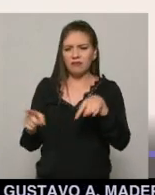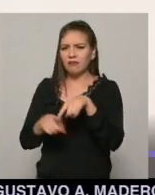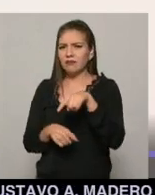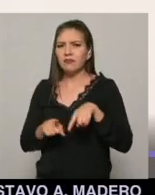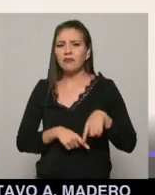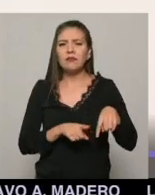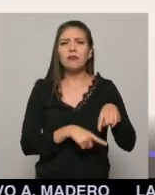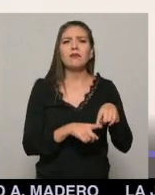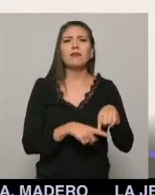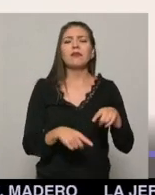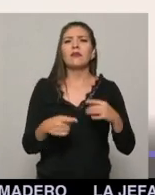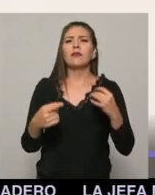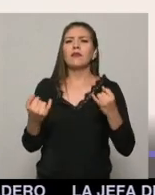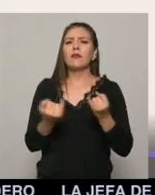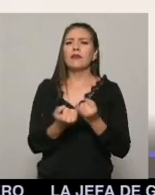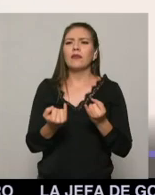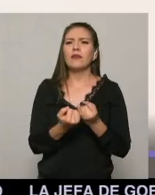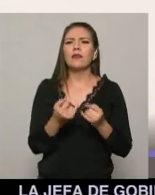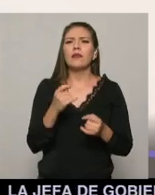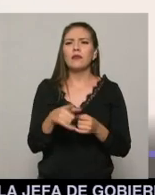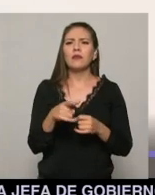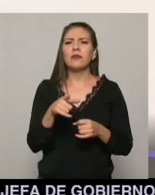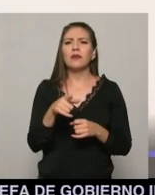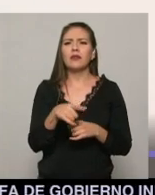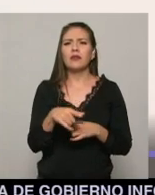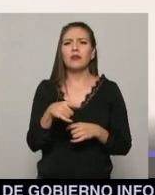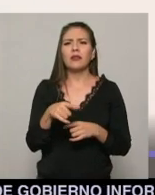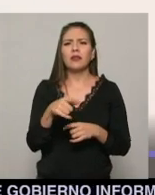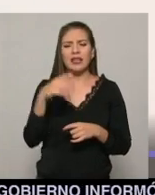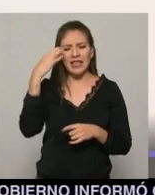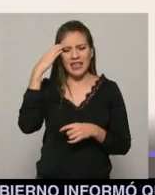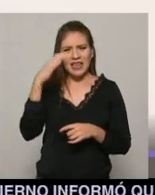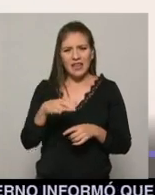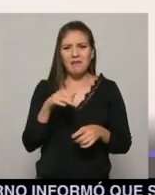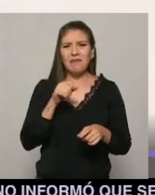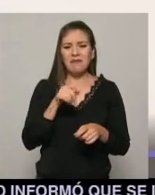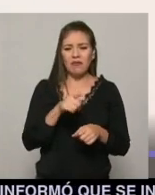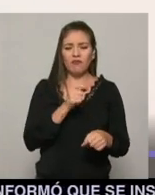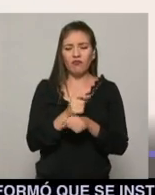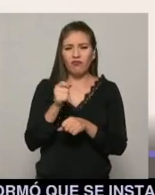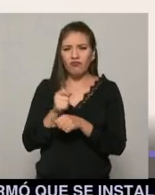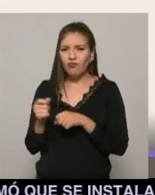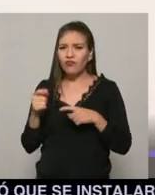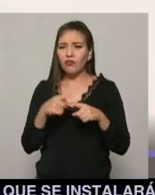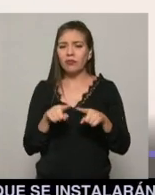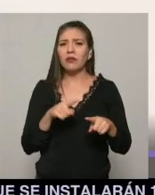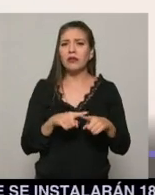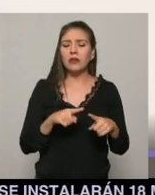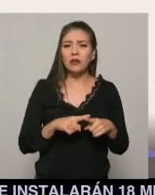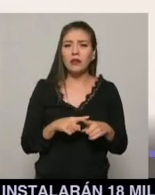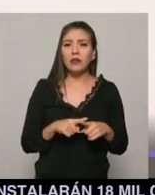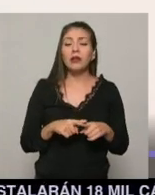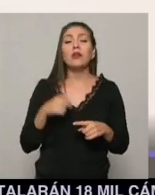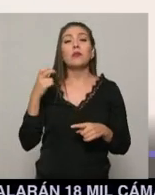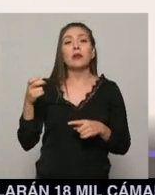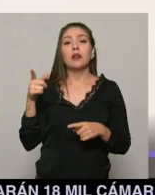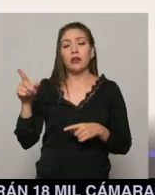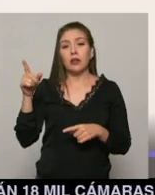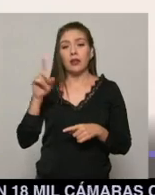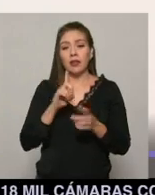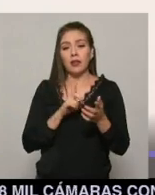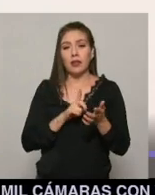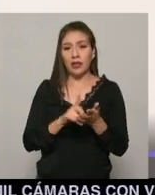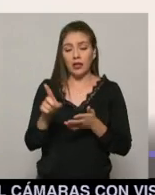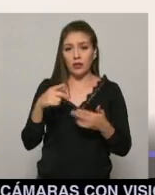grupos justo en este contexto de criminalización de juventudes. Incluso hay una recomendación de la Comisión de Derechos Humanos de la Ciudad de